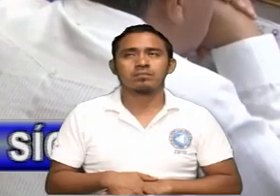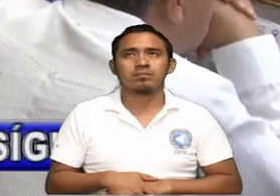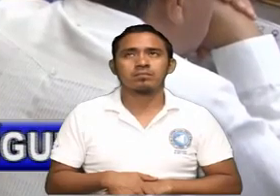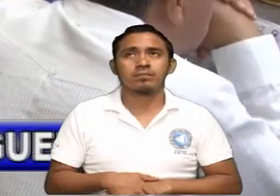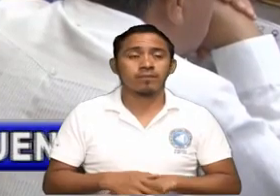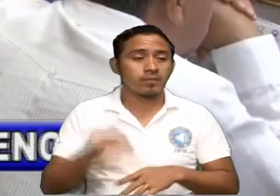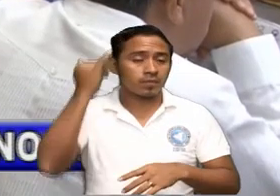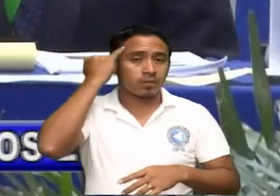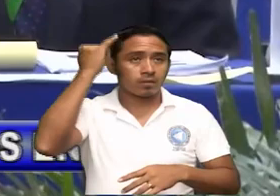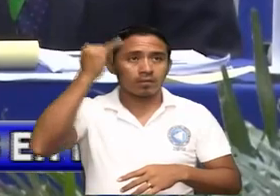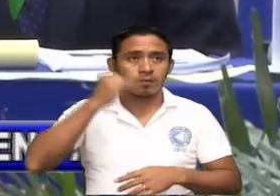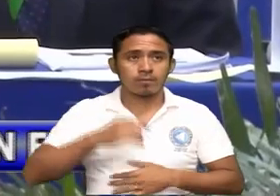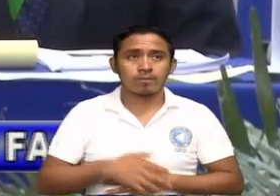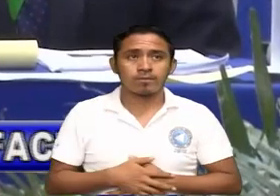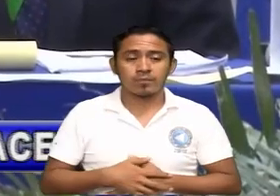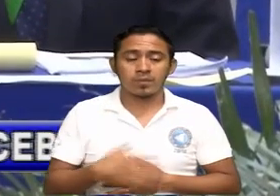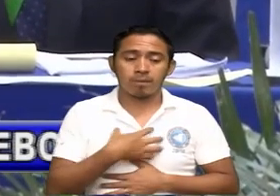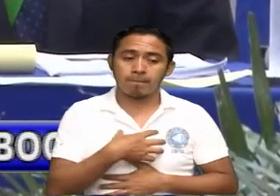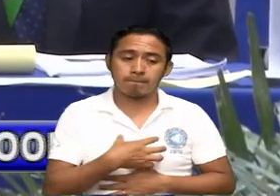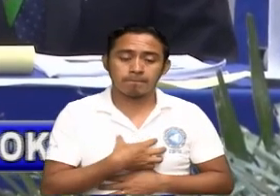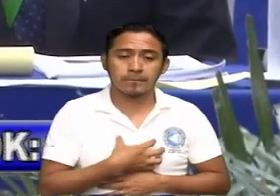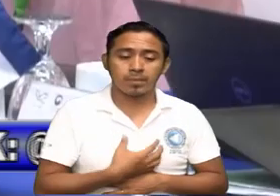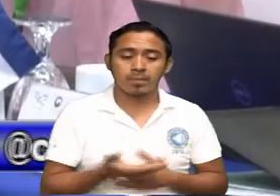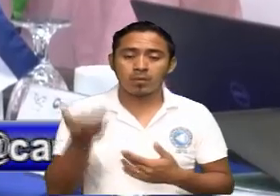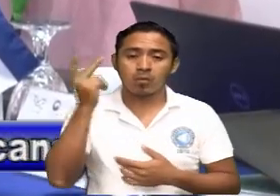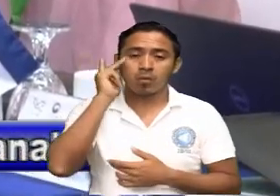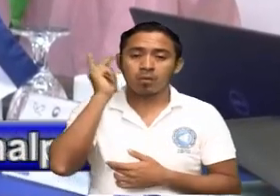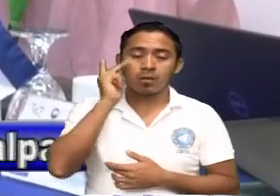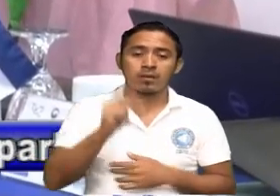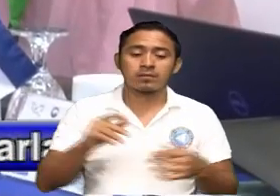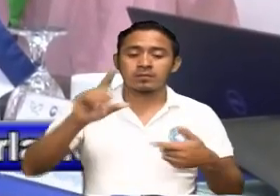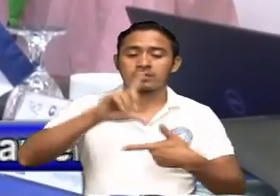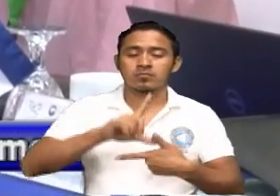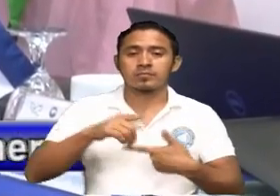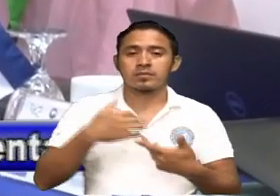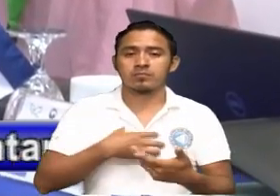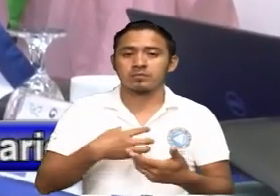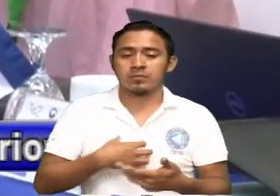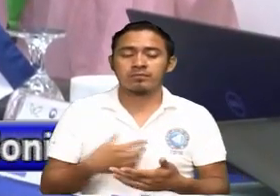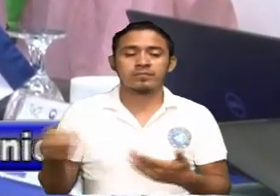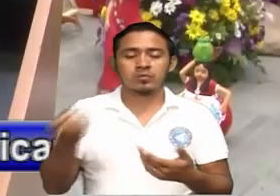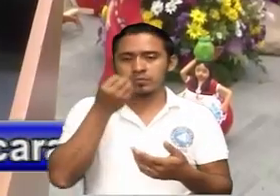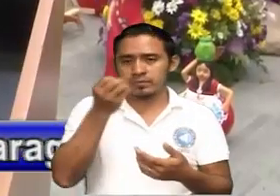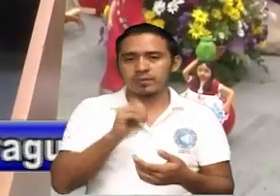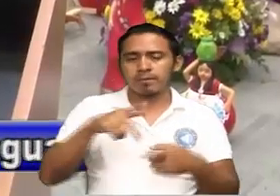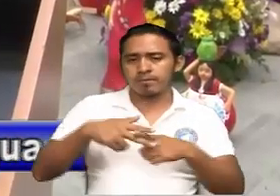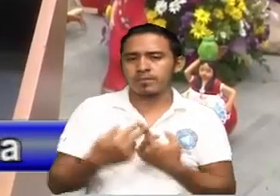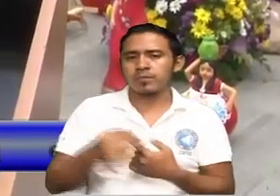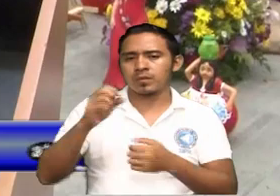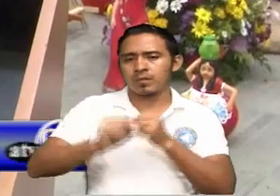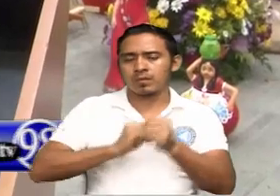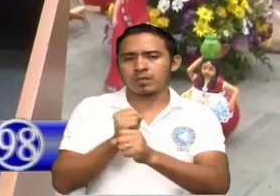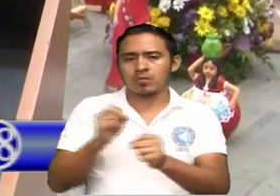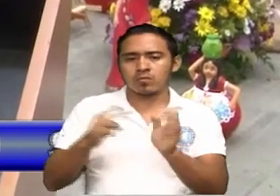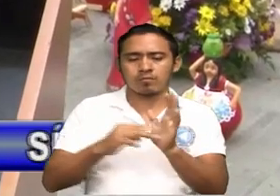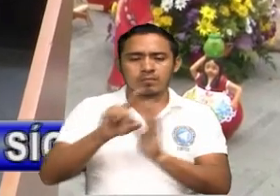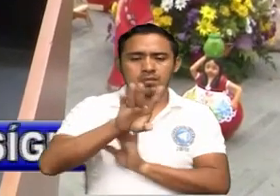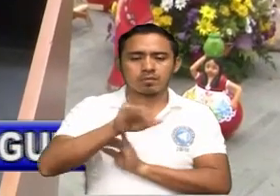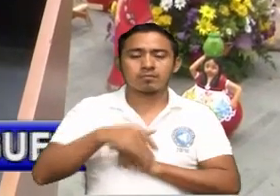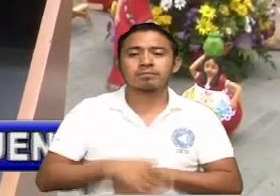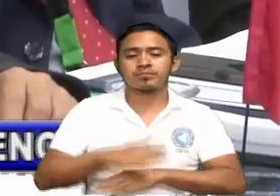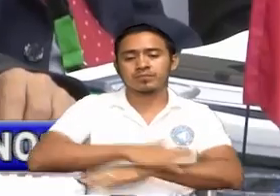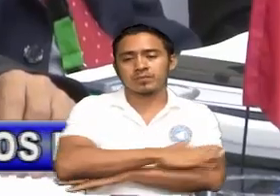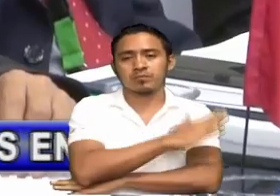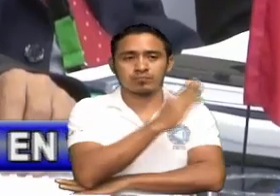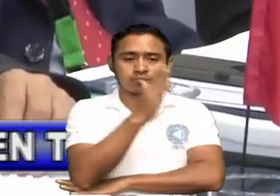La Iniciativa de Cooperación de Corea y Latinoamérica para la Agricultura y la Alimentación inició en el año 2014. Hasta la fecha,